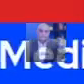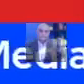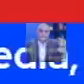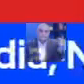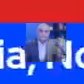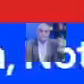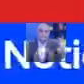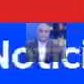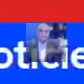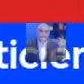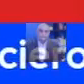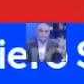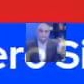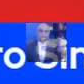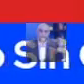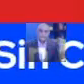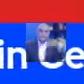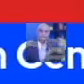sufrido persecución,